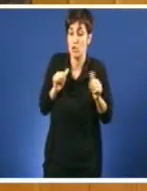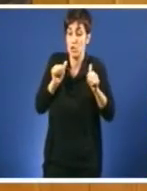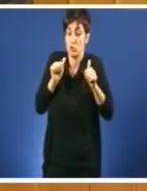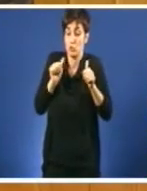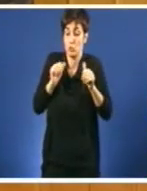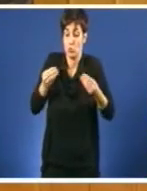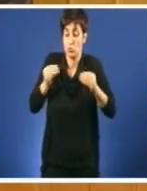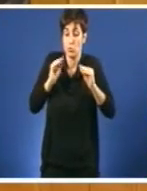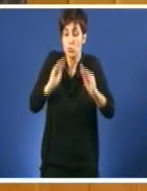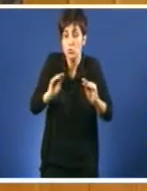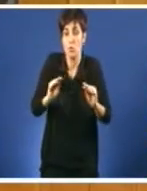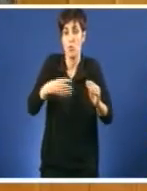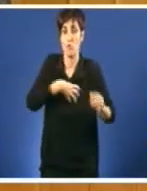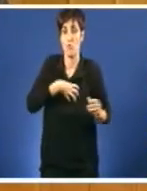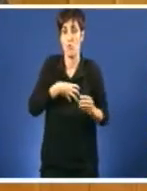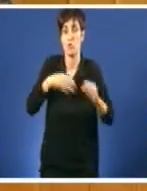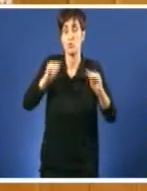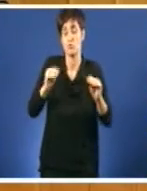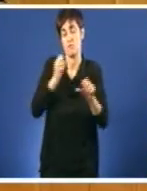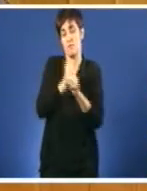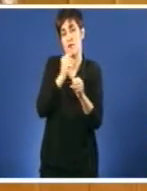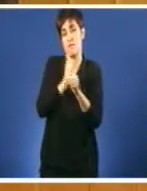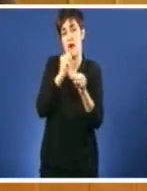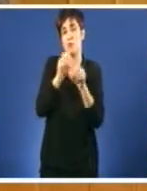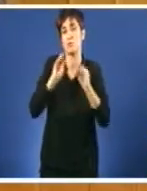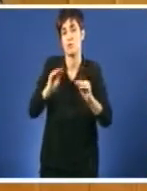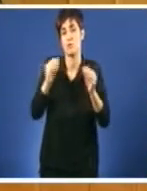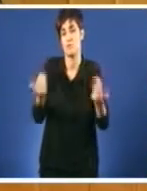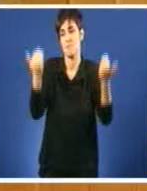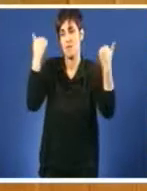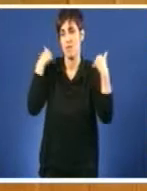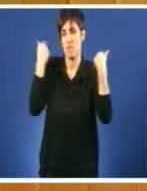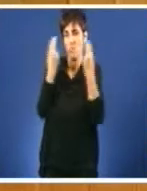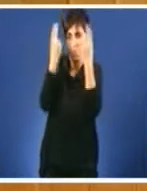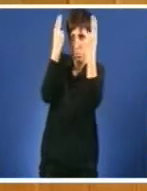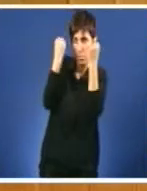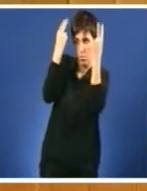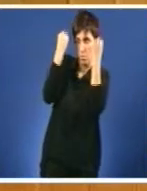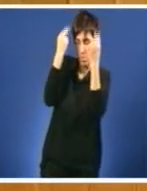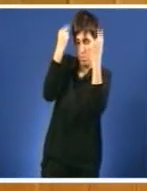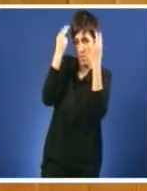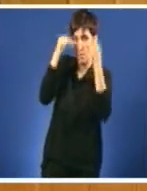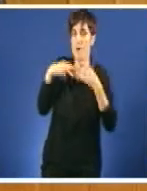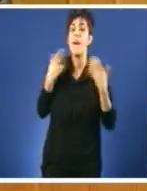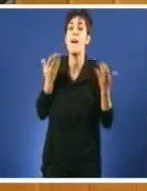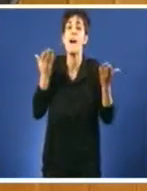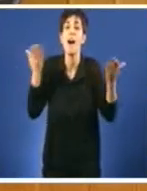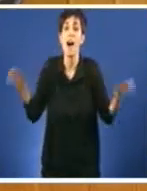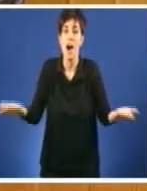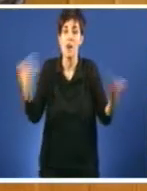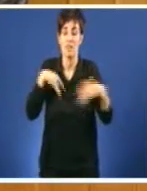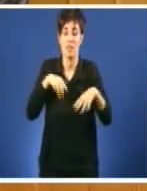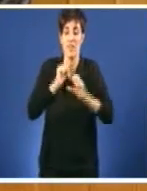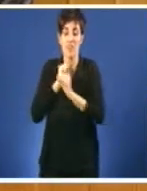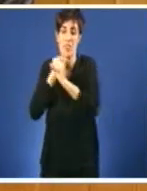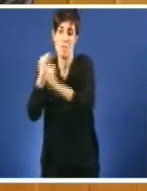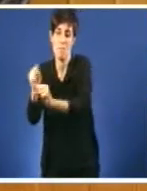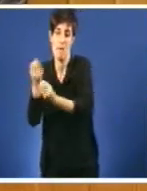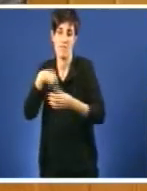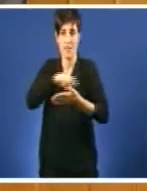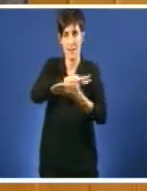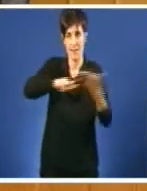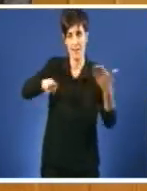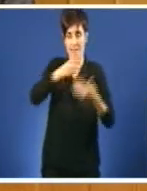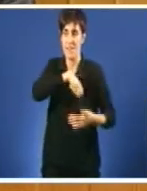de defender os intereses deste país, por moito que a súa sumisión condene a Galiza o atraso e a dependencia.